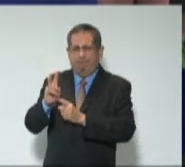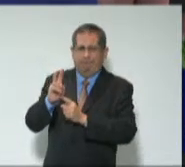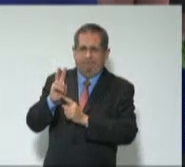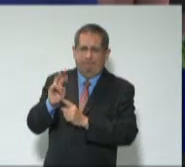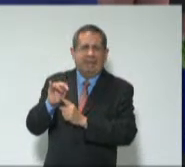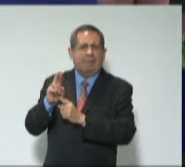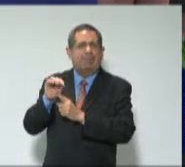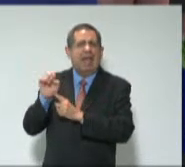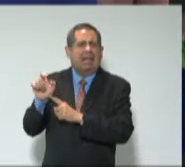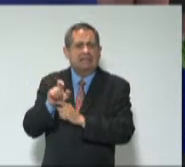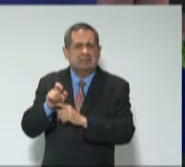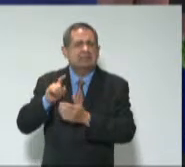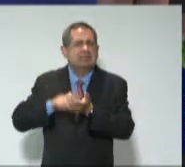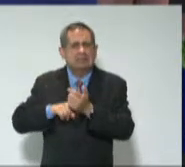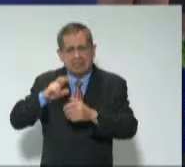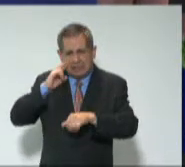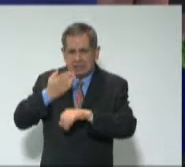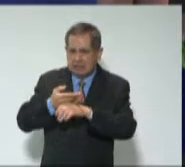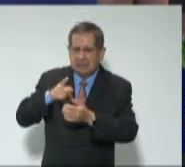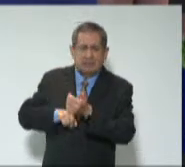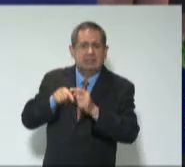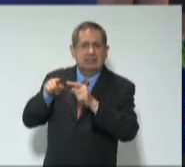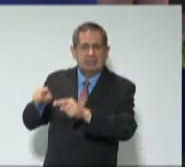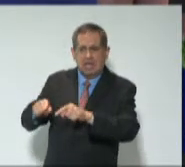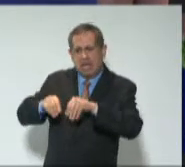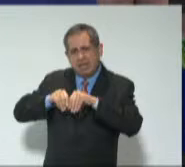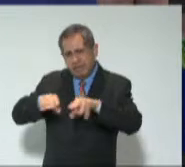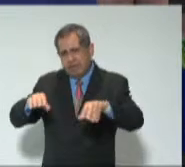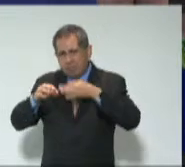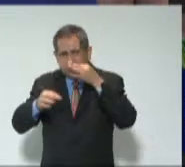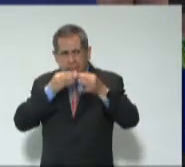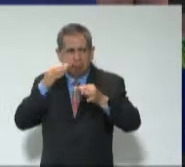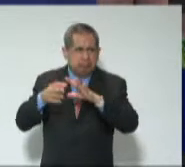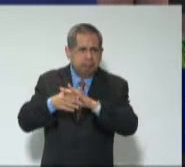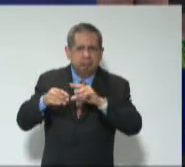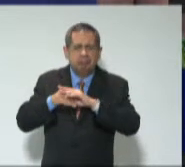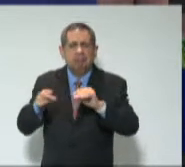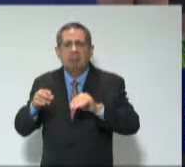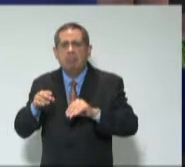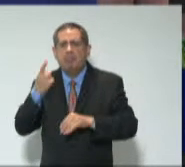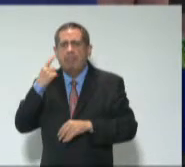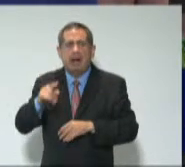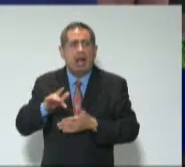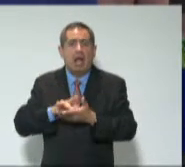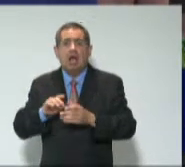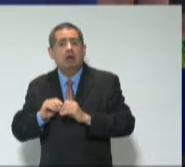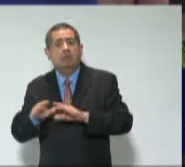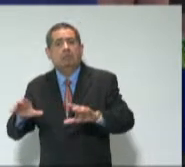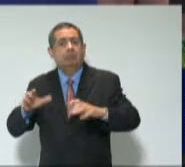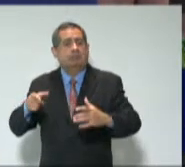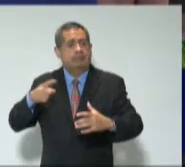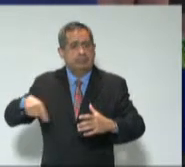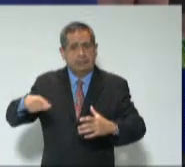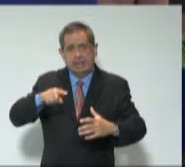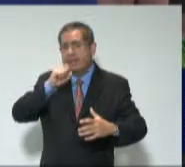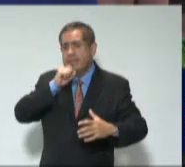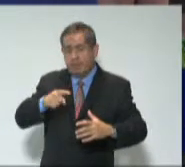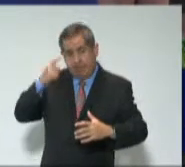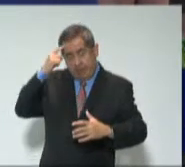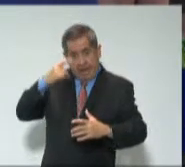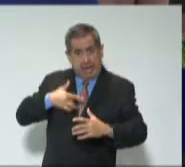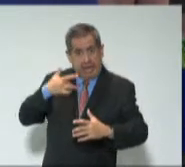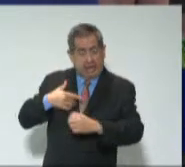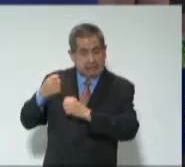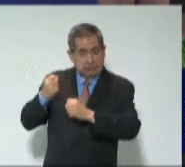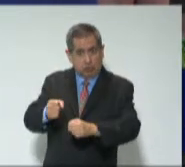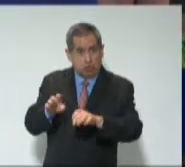ustedes saben la responsable de la distribución de medicamentos así como de la consolidación